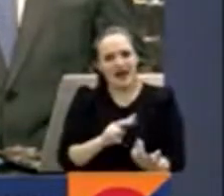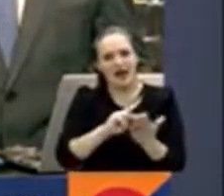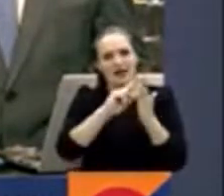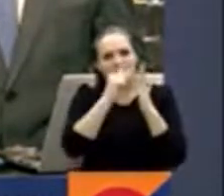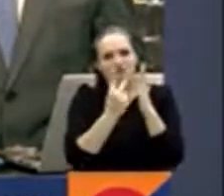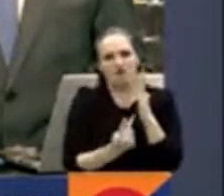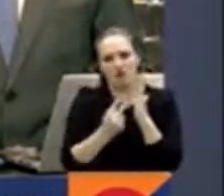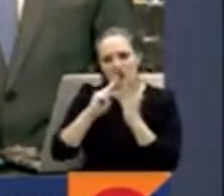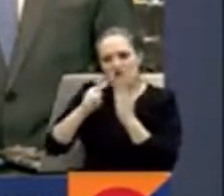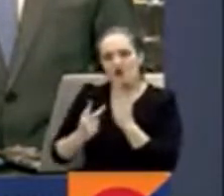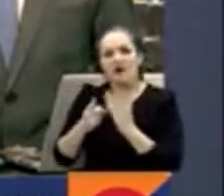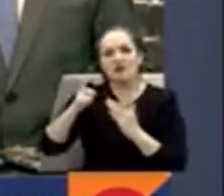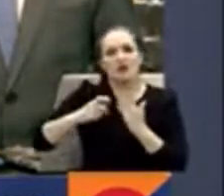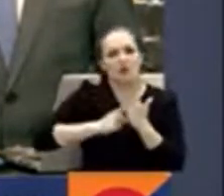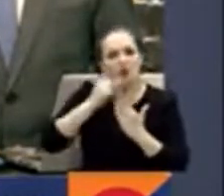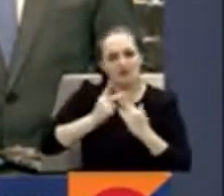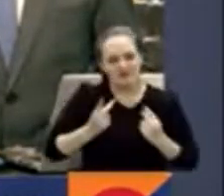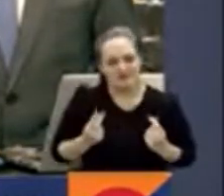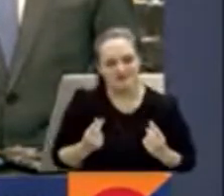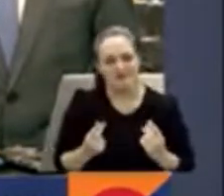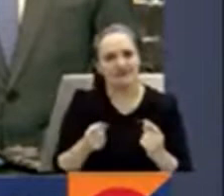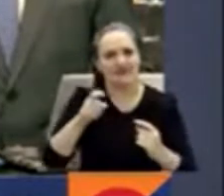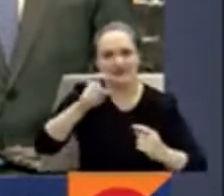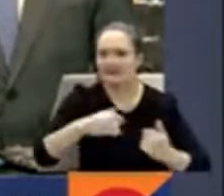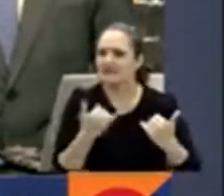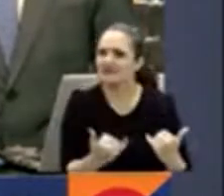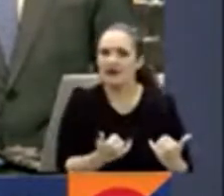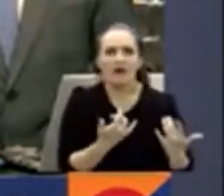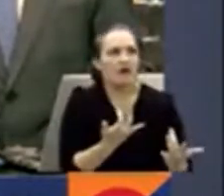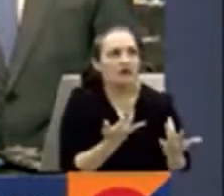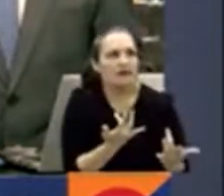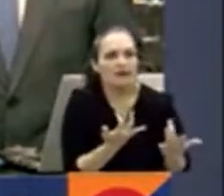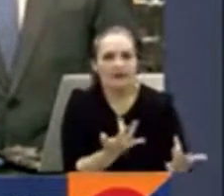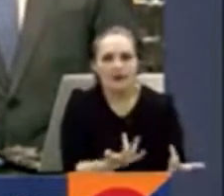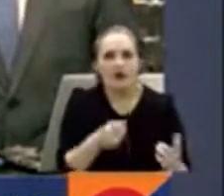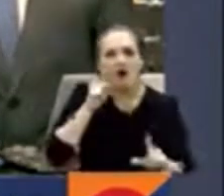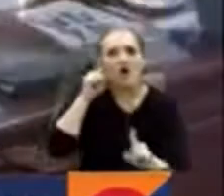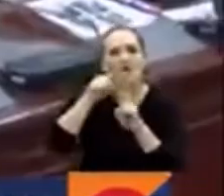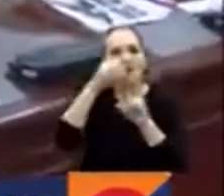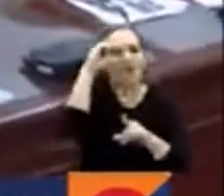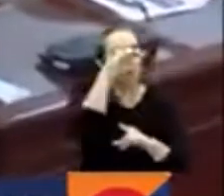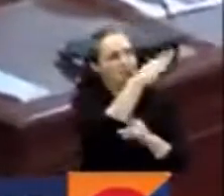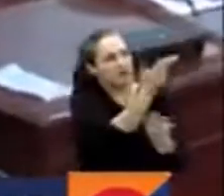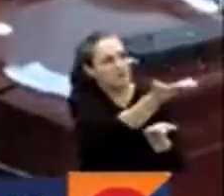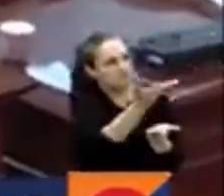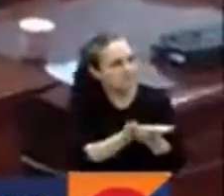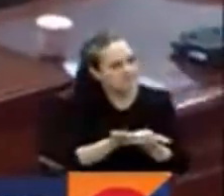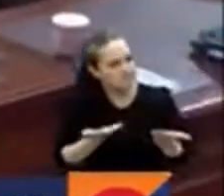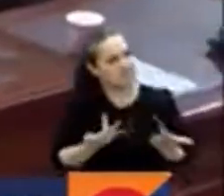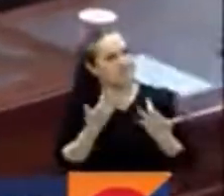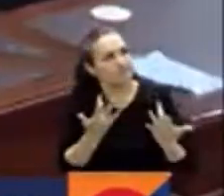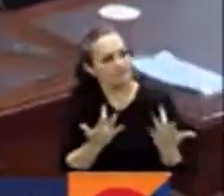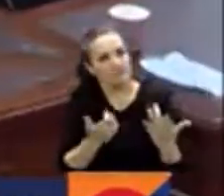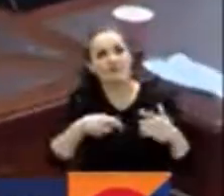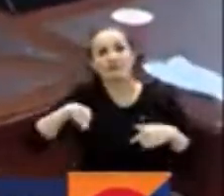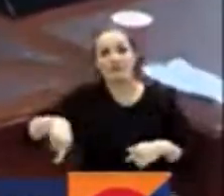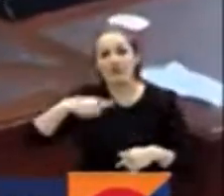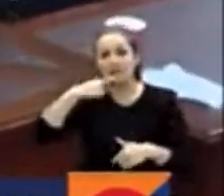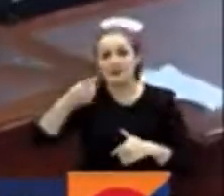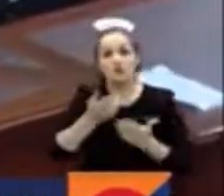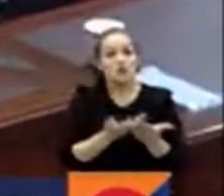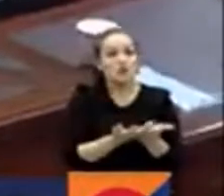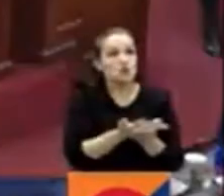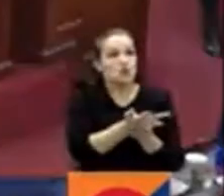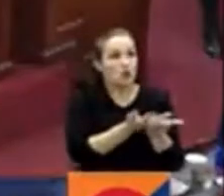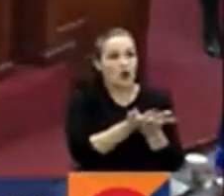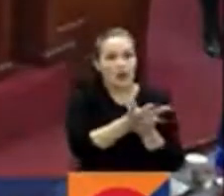los proyectos necesarios para salir adelante y sacar las políticas del presidente Petro. Según el congresista, hizo una